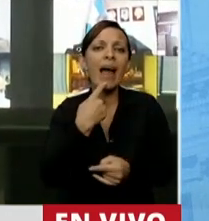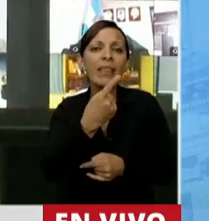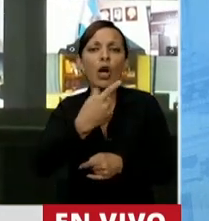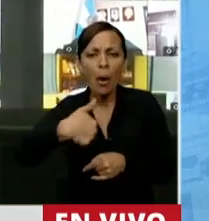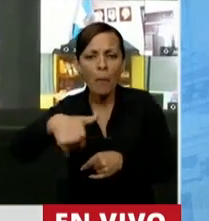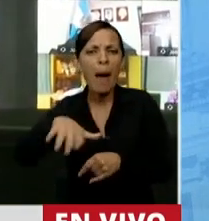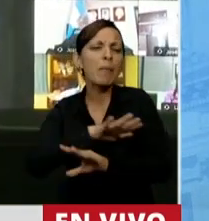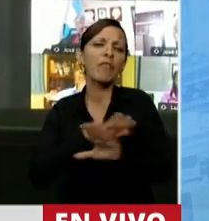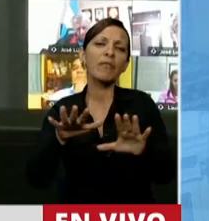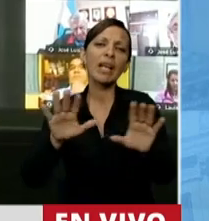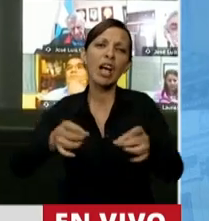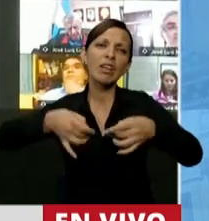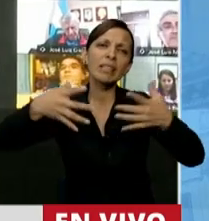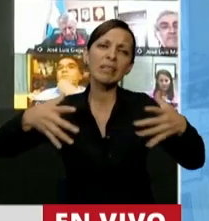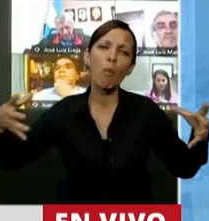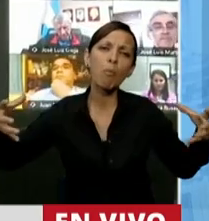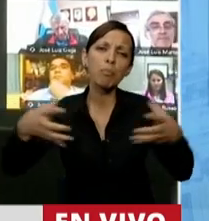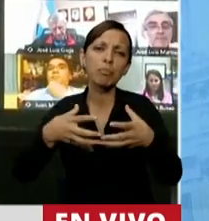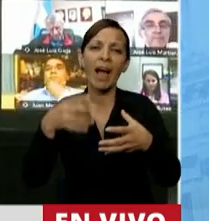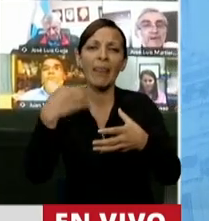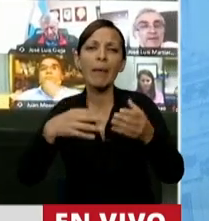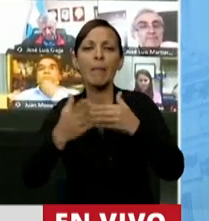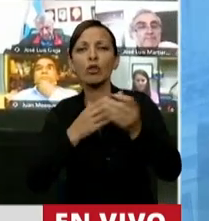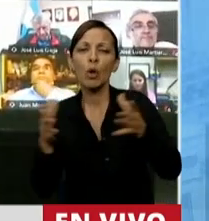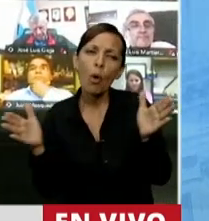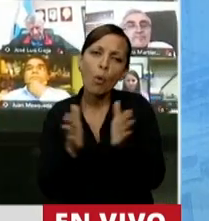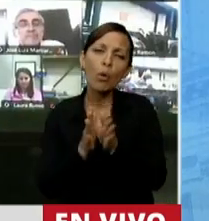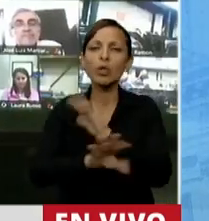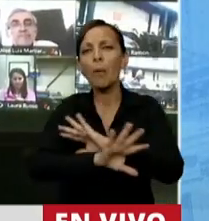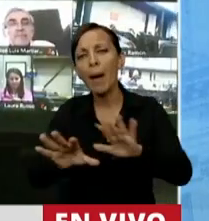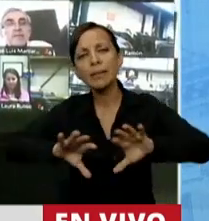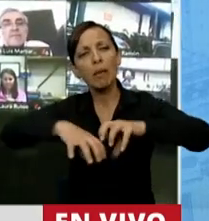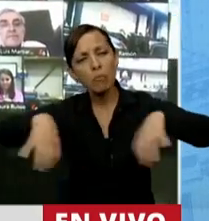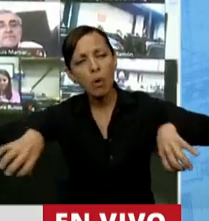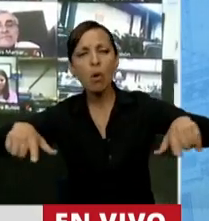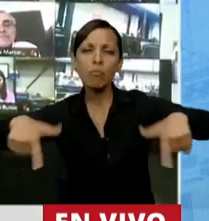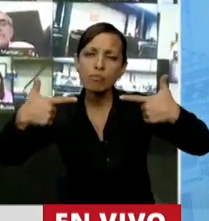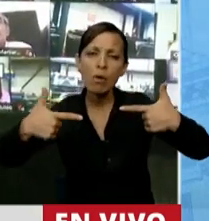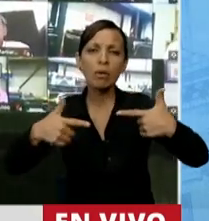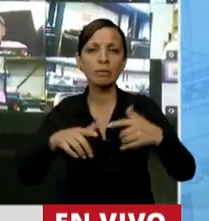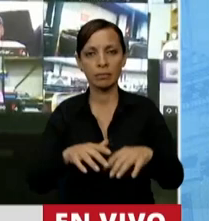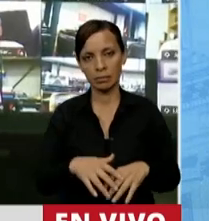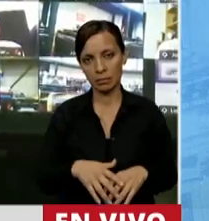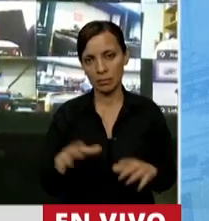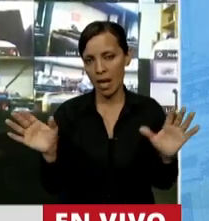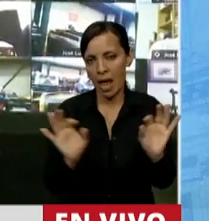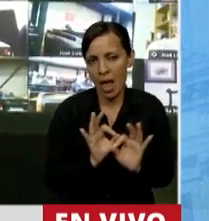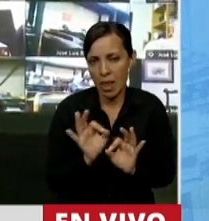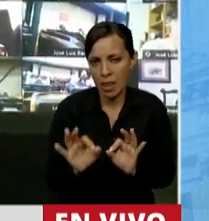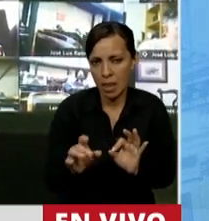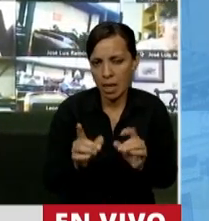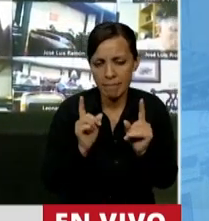terminar con la grieta, la Argentina la íbamos a construir con todos, no iba a haber más divisiones en la Argentina. Nada de eso